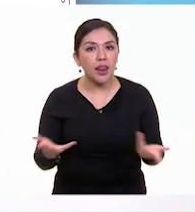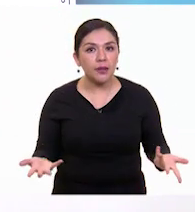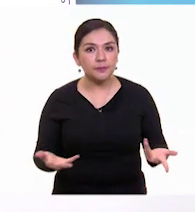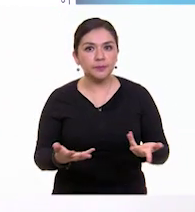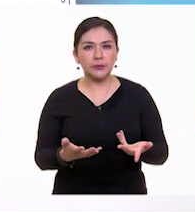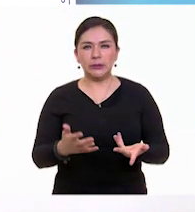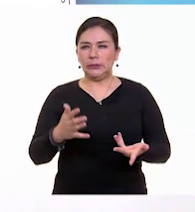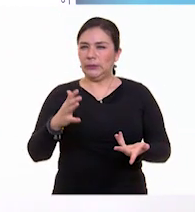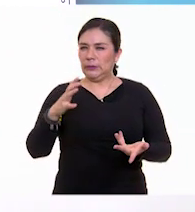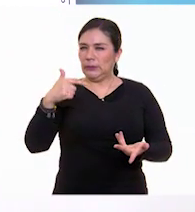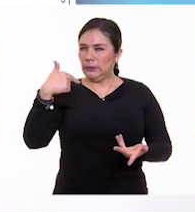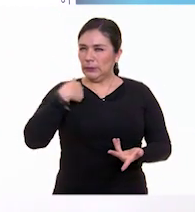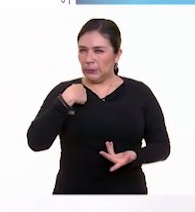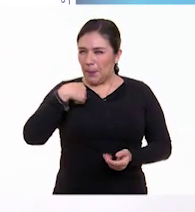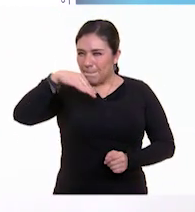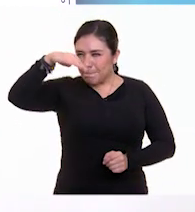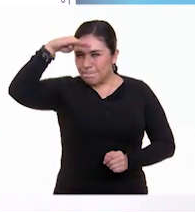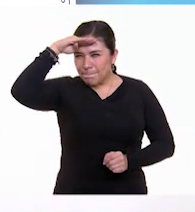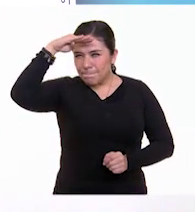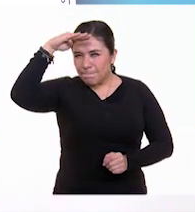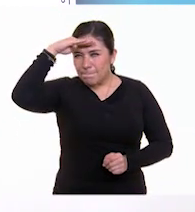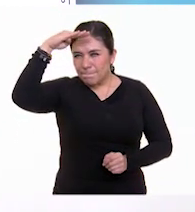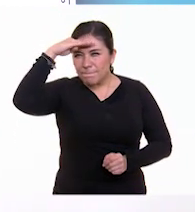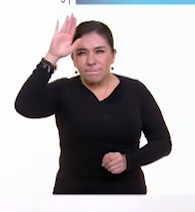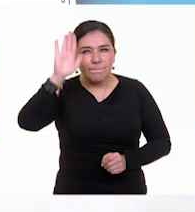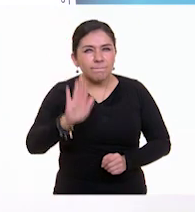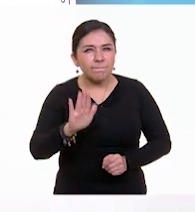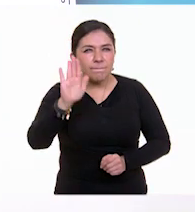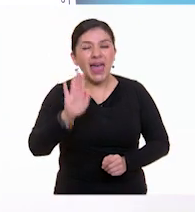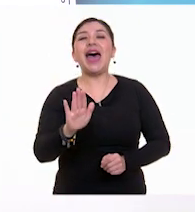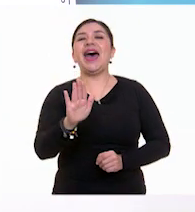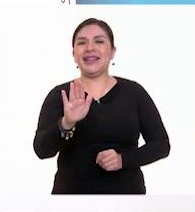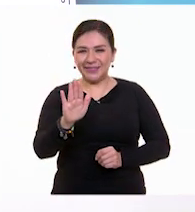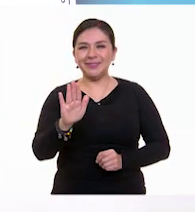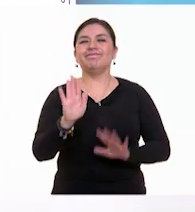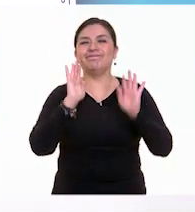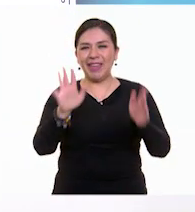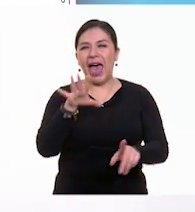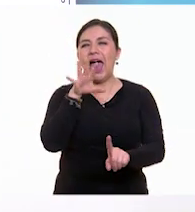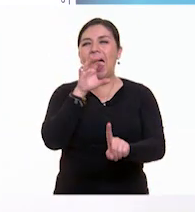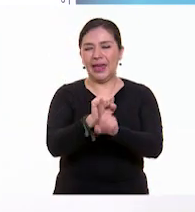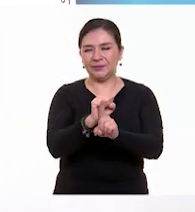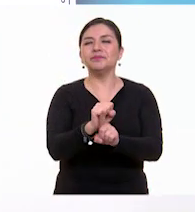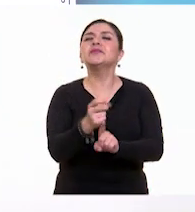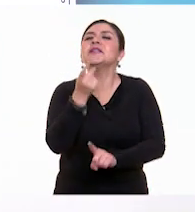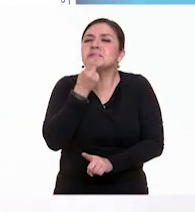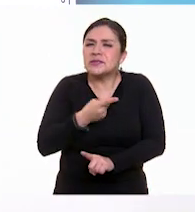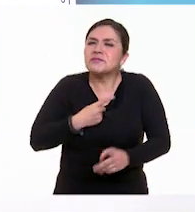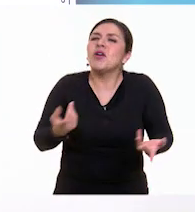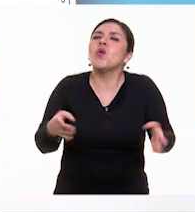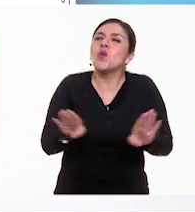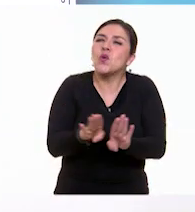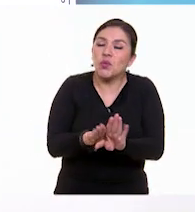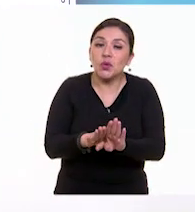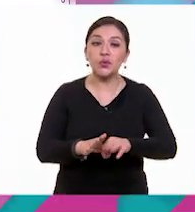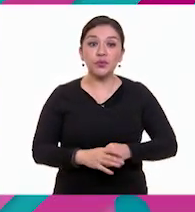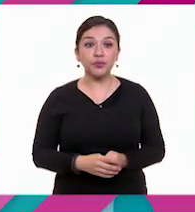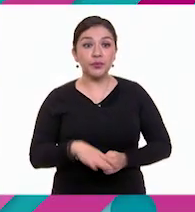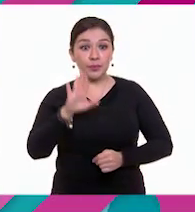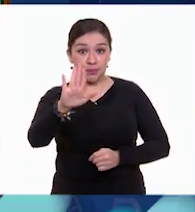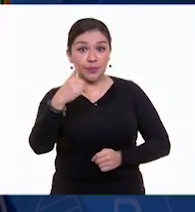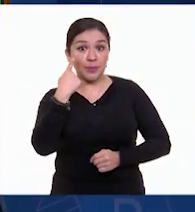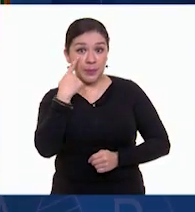A mí se me ocurre que... ya sé. A ver, compártenos tu idea, por favor.